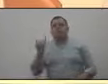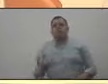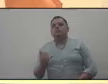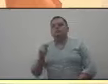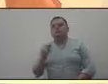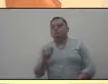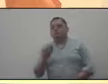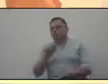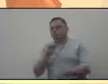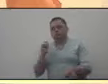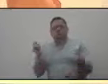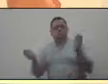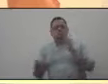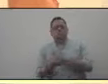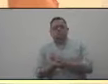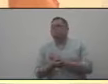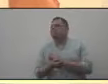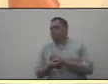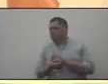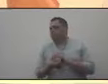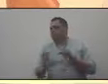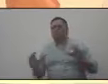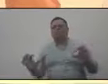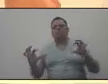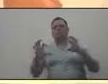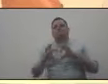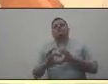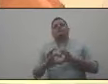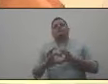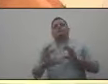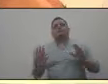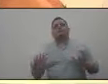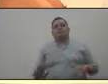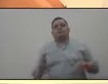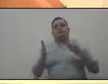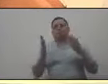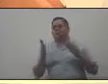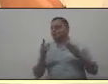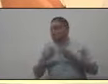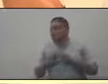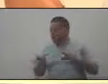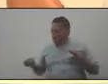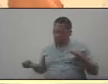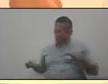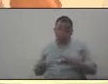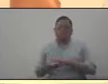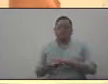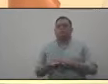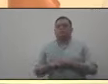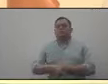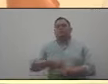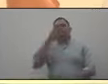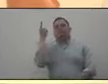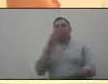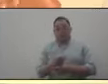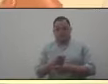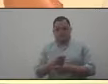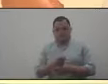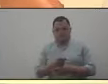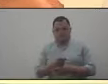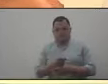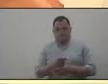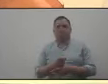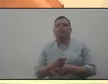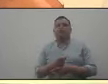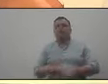cambiado y ese índice de siniestralidad lo que hoy nos indica es que la plata que le entra a Capresoca efectivamente se